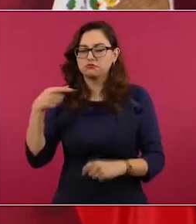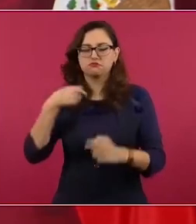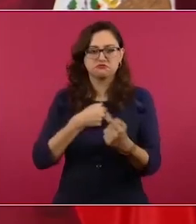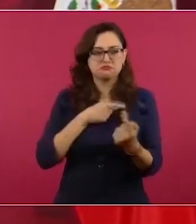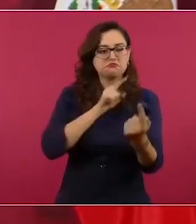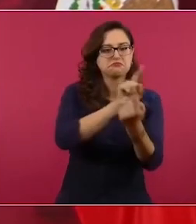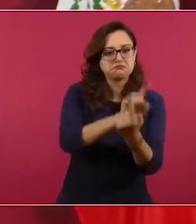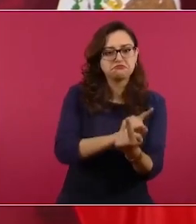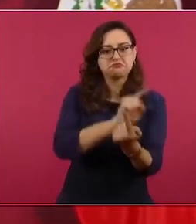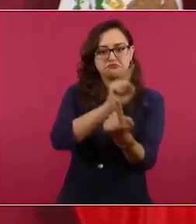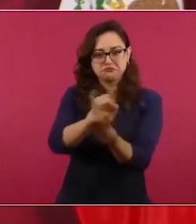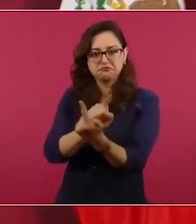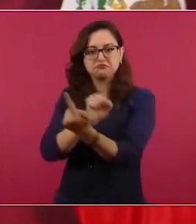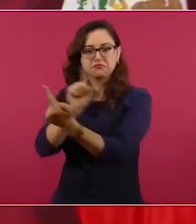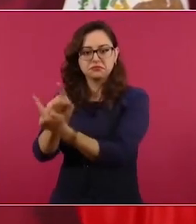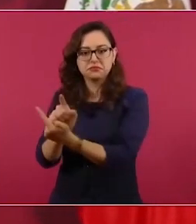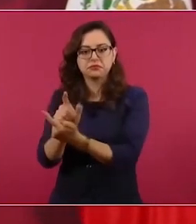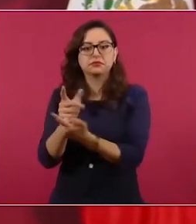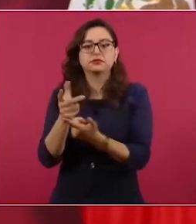Y estamos